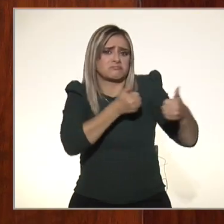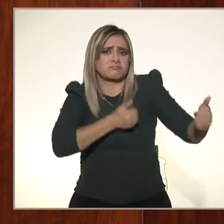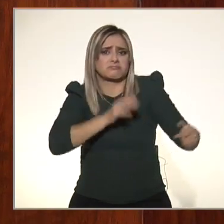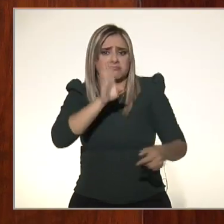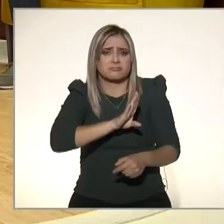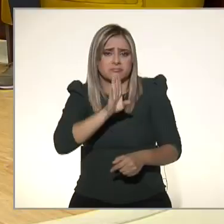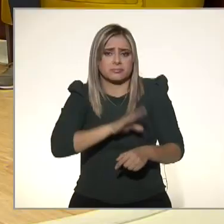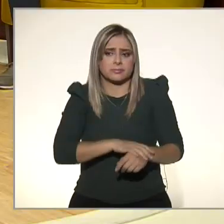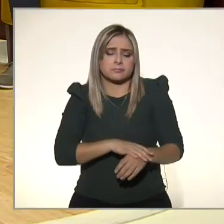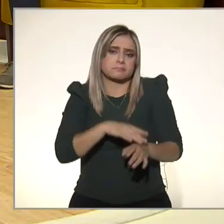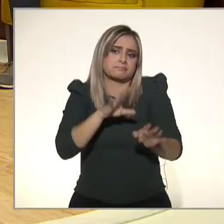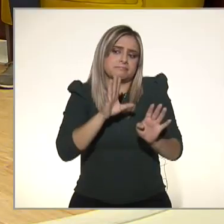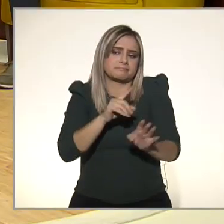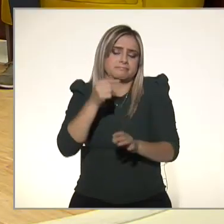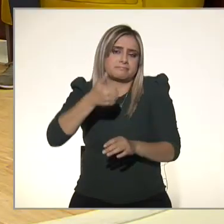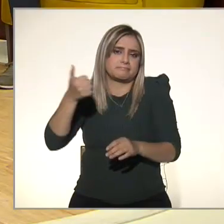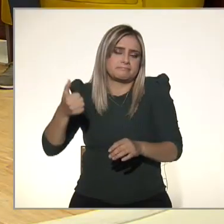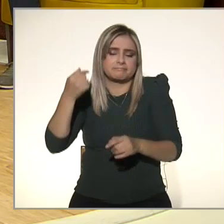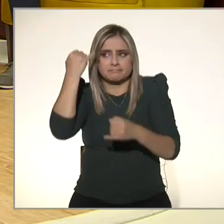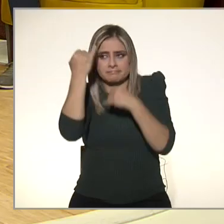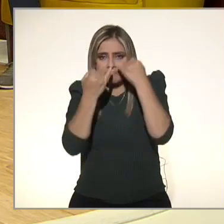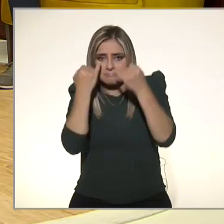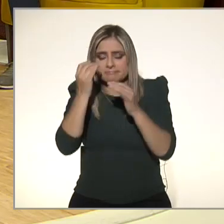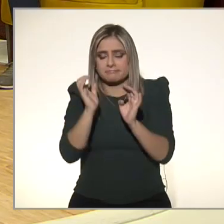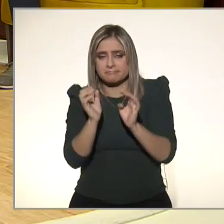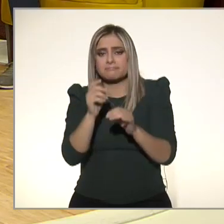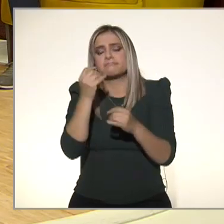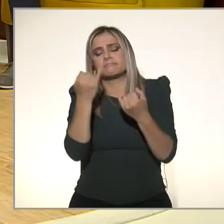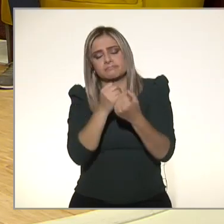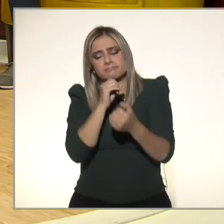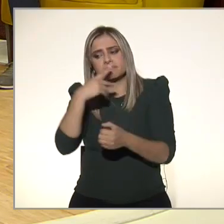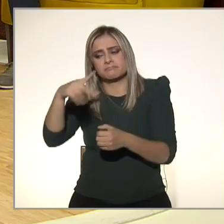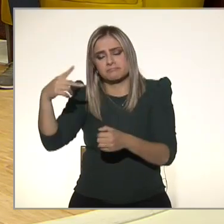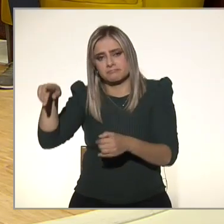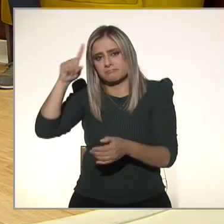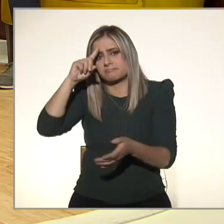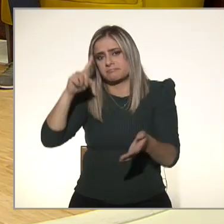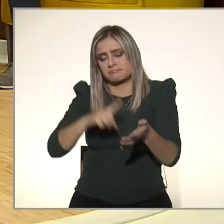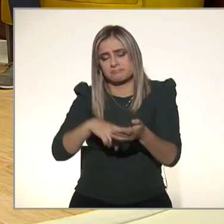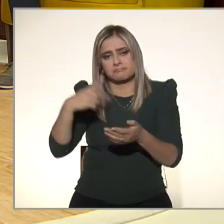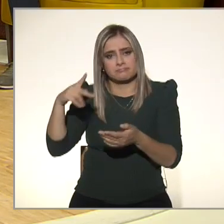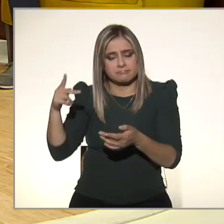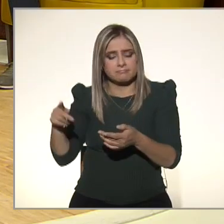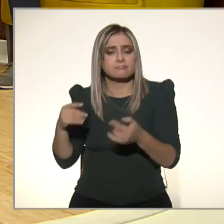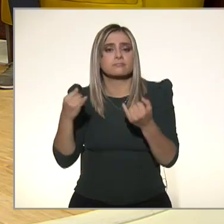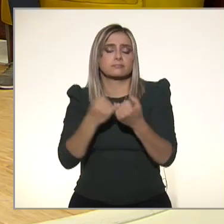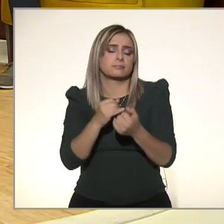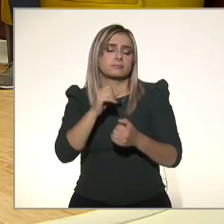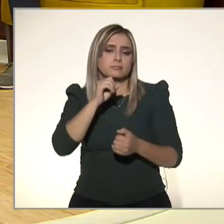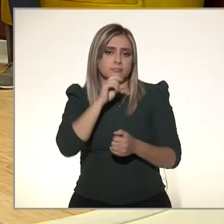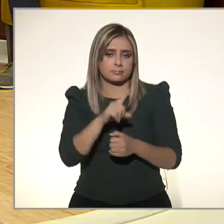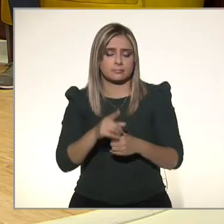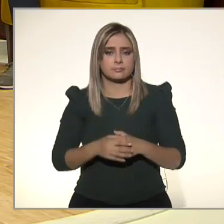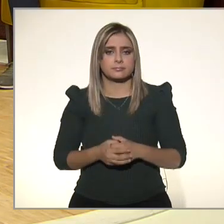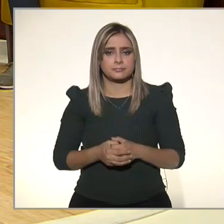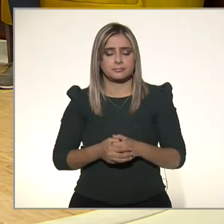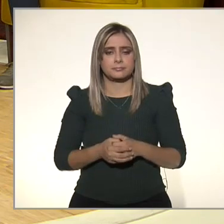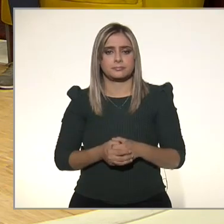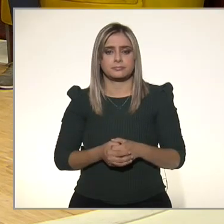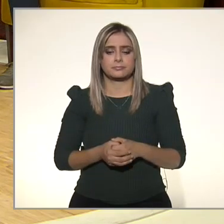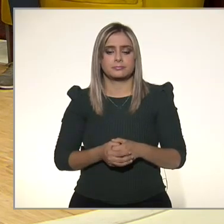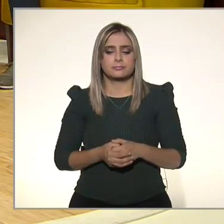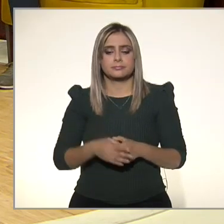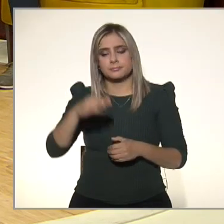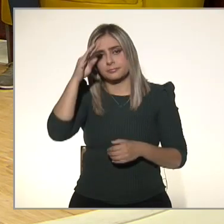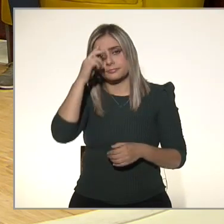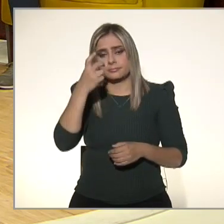ser un gusto también, ¿no? Me parece que es importante decirlo, hay que reconocerlo, y también hay que decir que si bien hemos pensado que